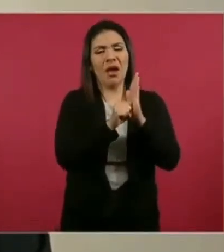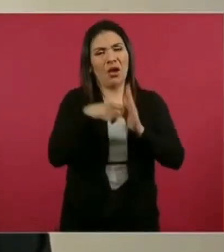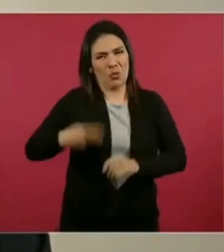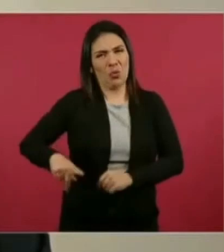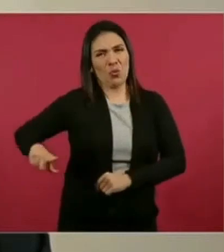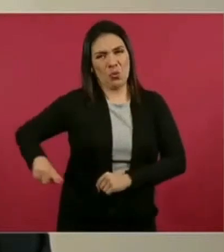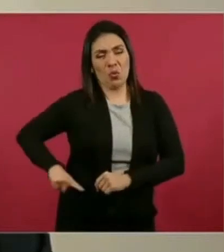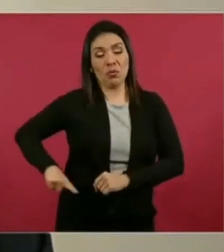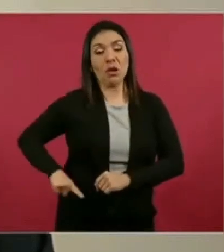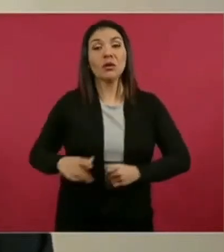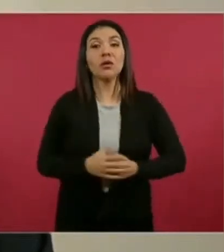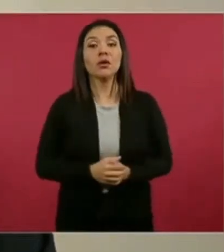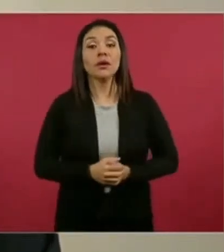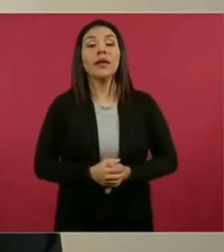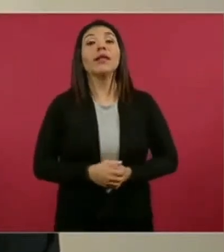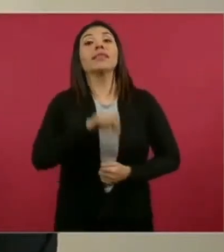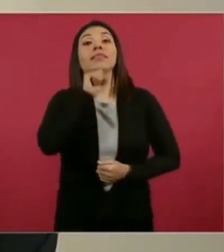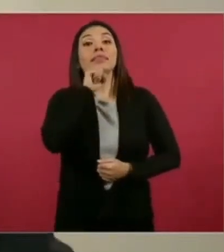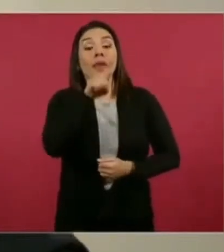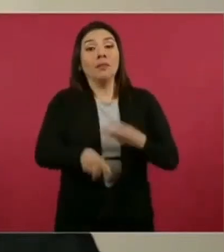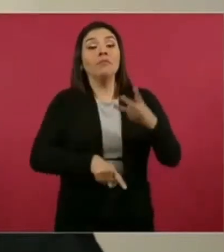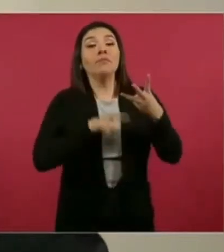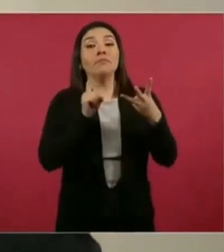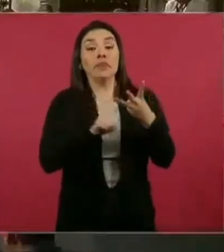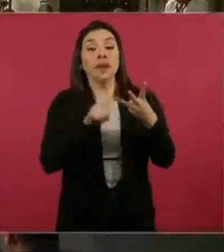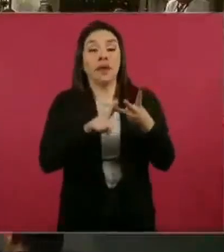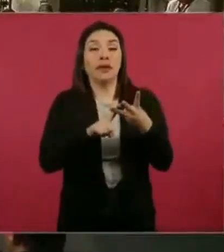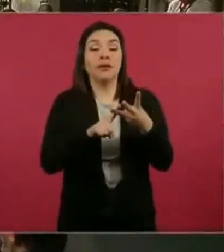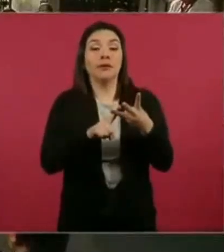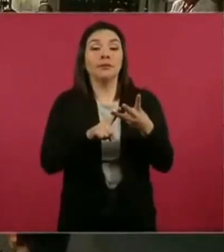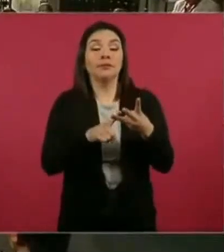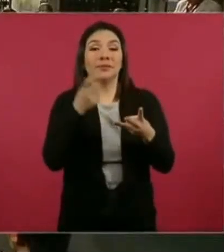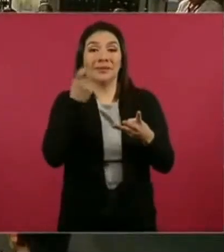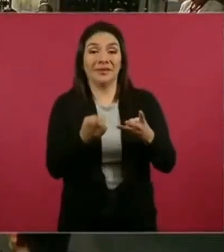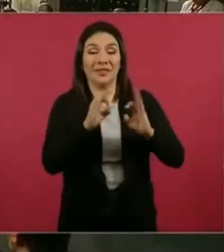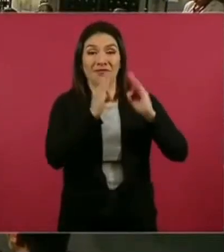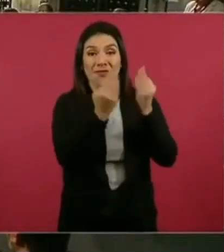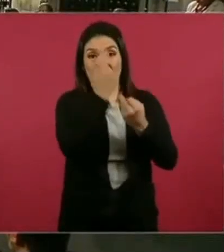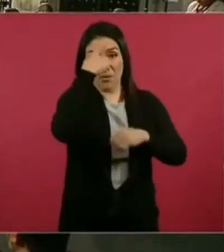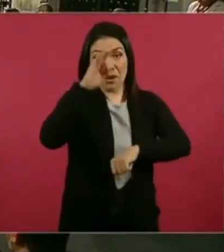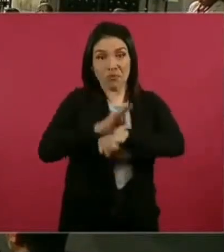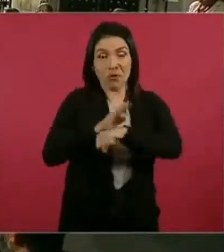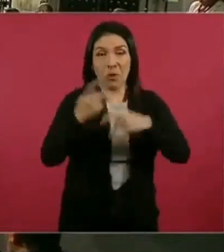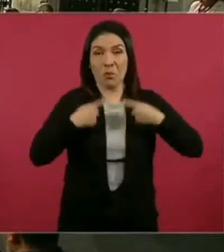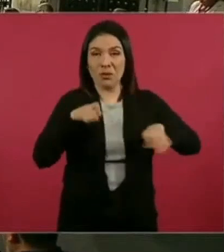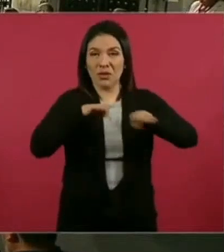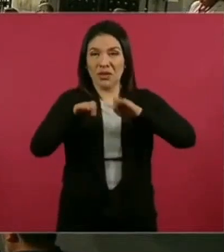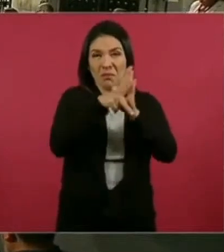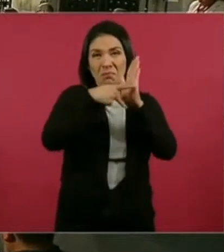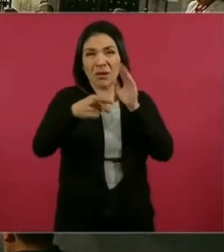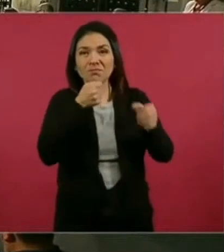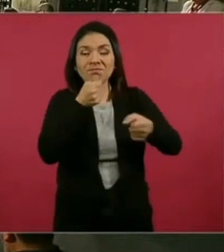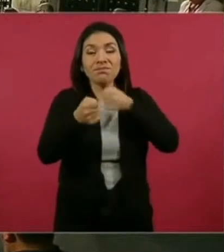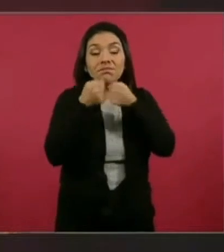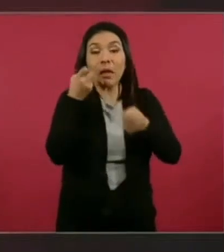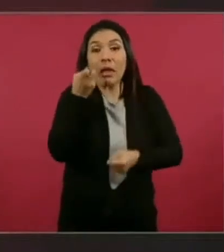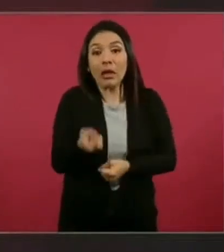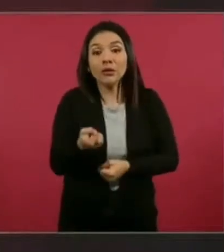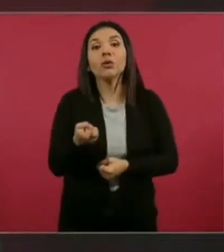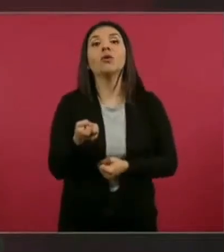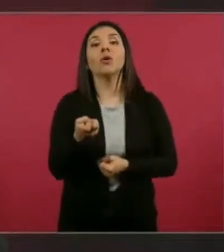Gobierno de México. Al mismo tiempo, como aquí se va a exponer, el mecanismo de protección de periodistas pues va a